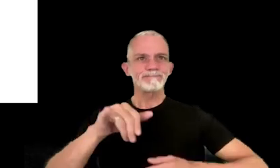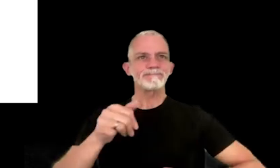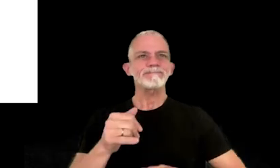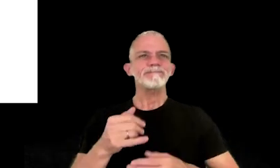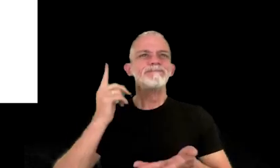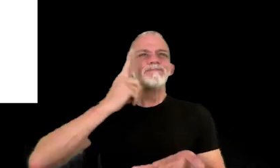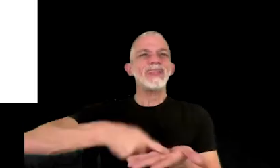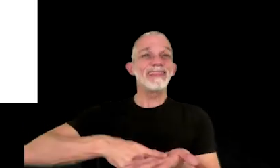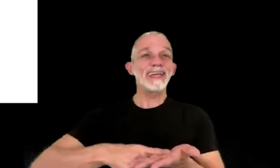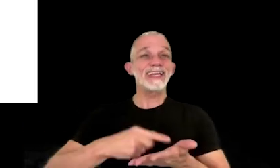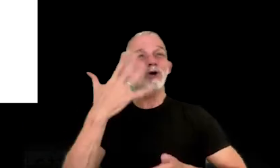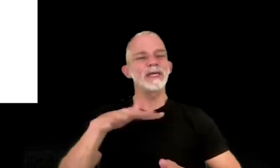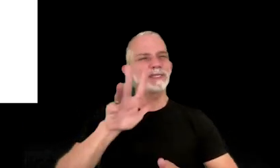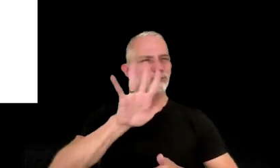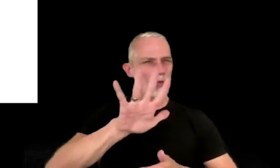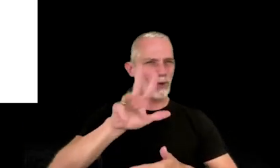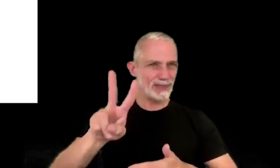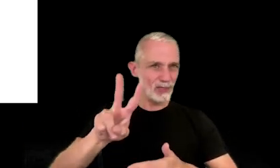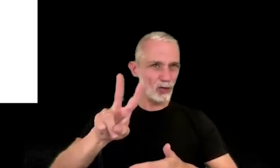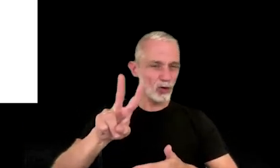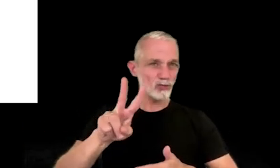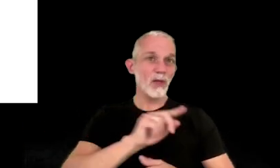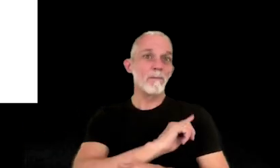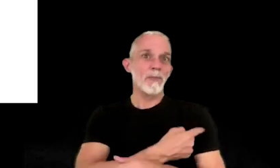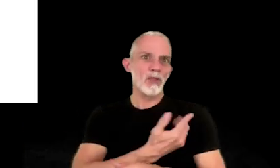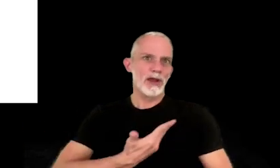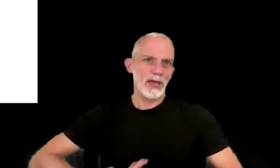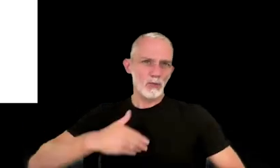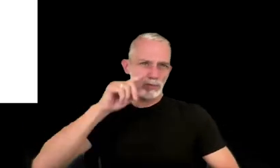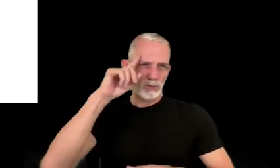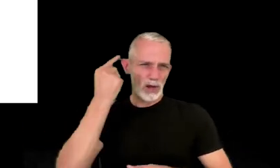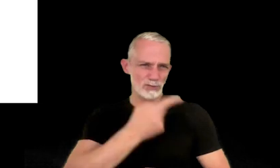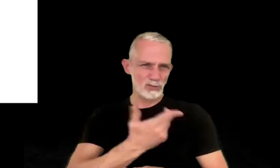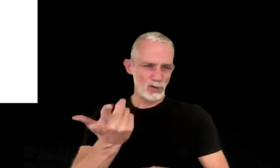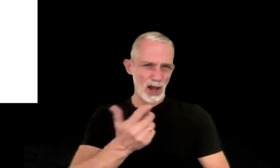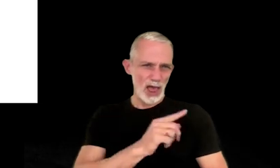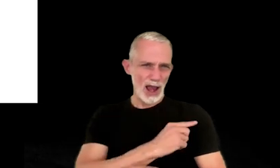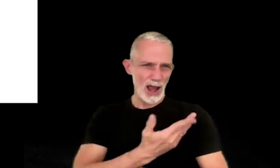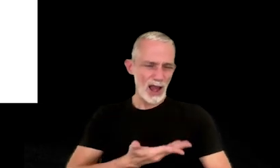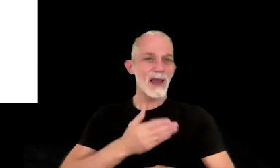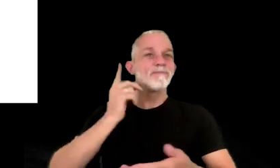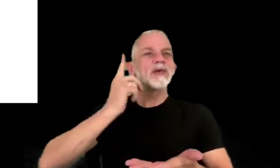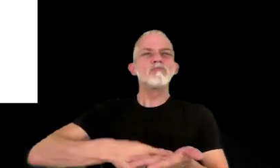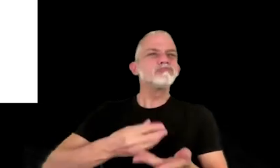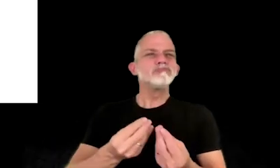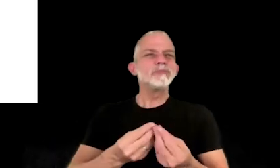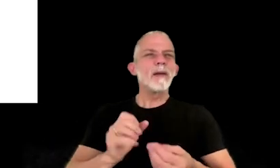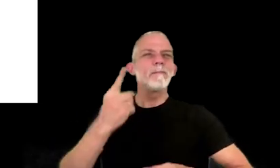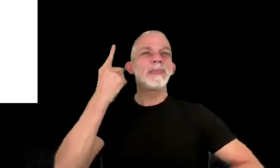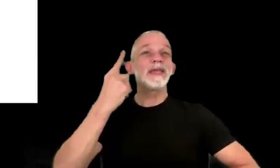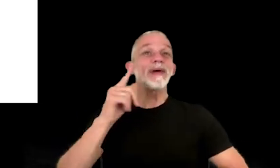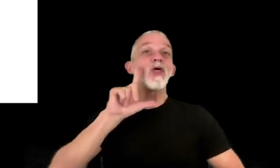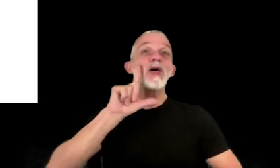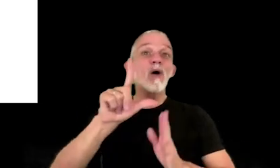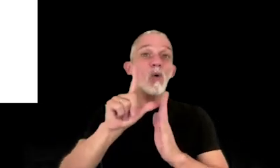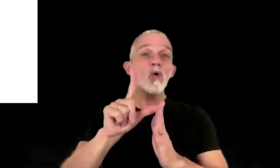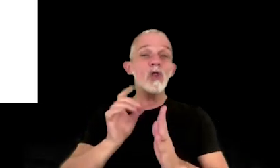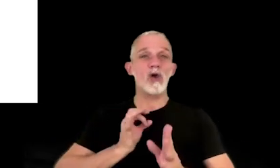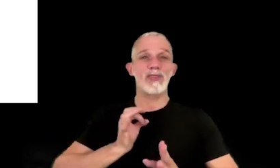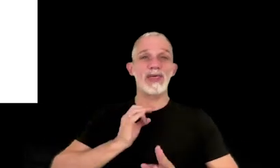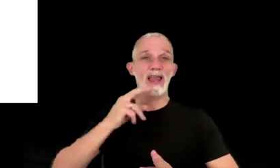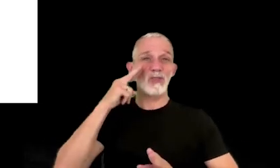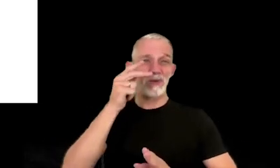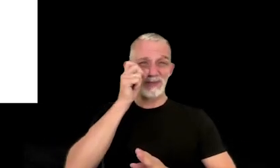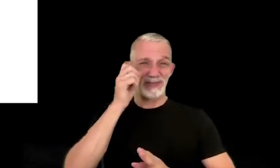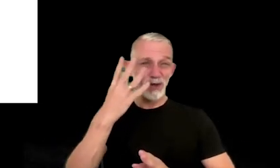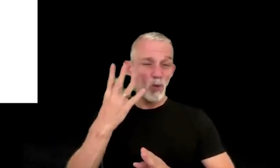decreto 552 del Poder Ejecutivo Nacional, publicado el 1 de julio,